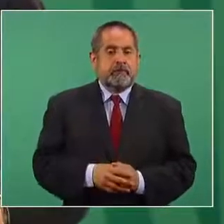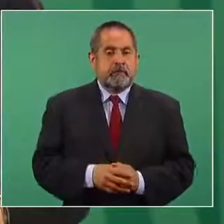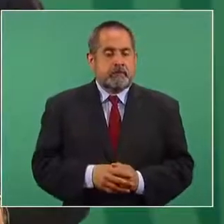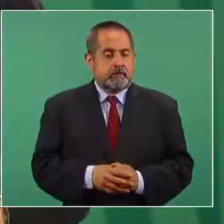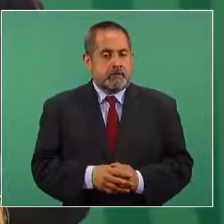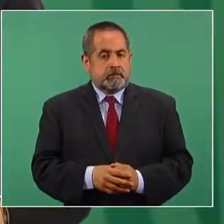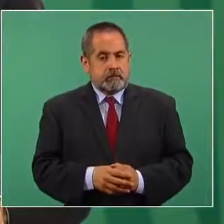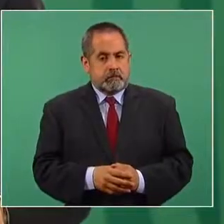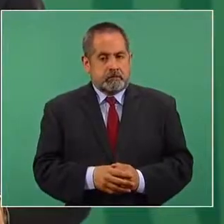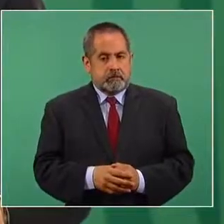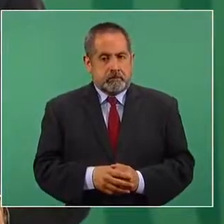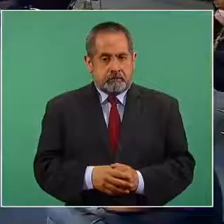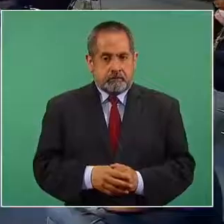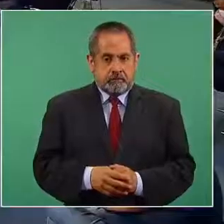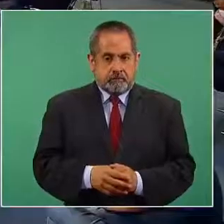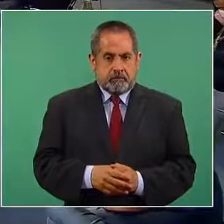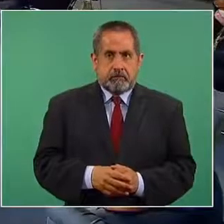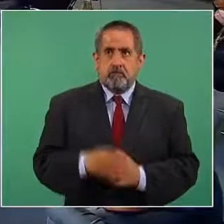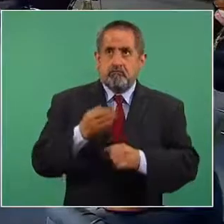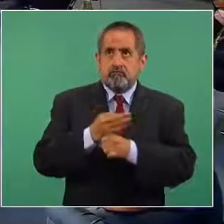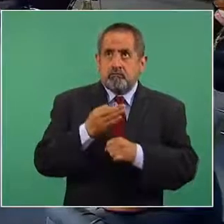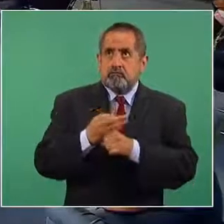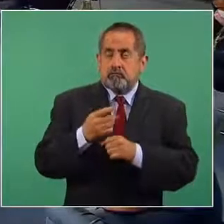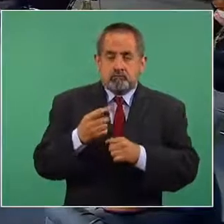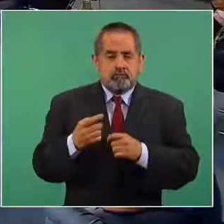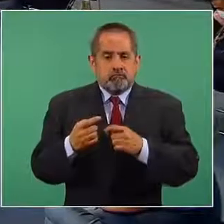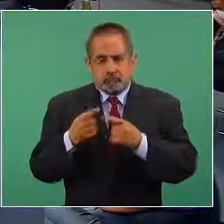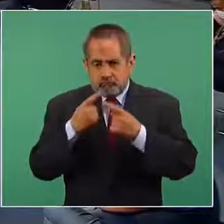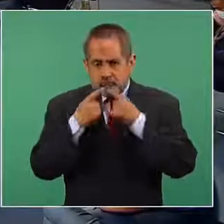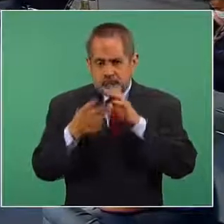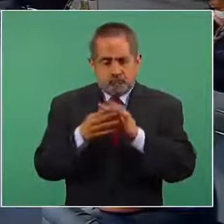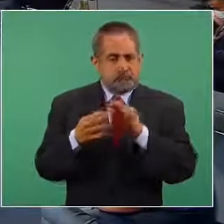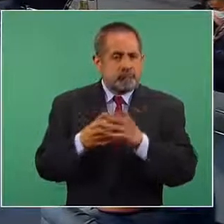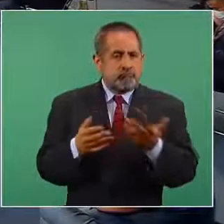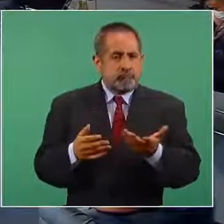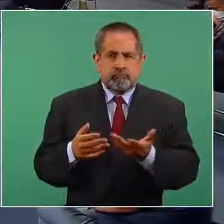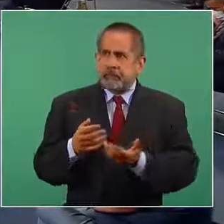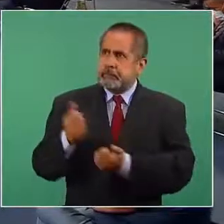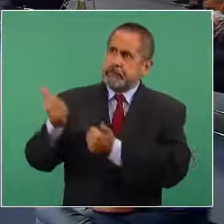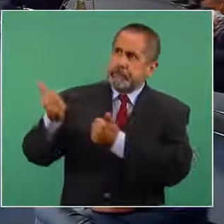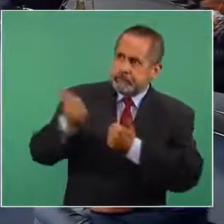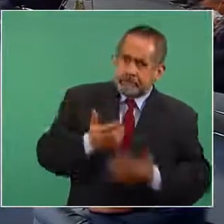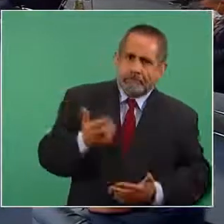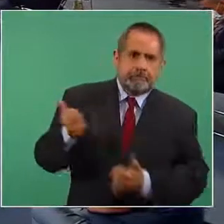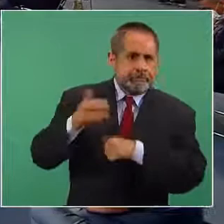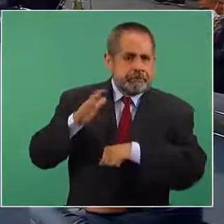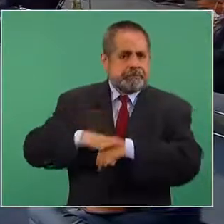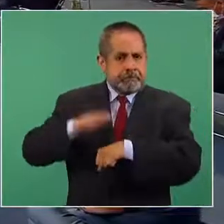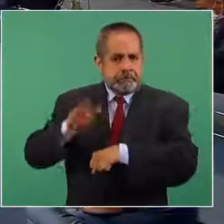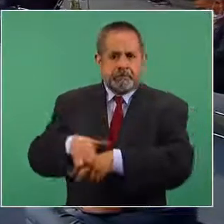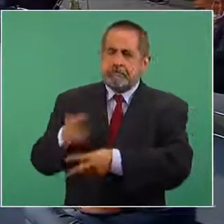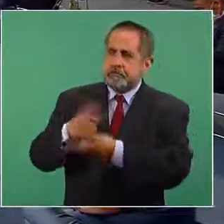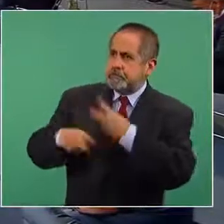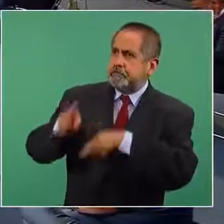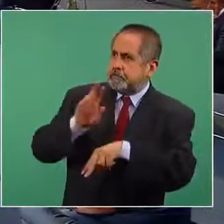se está obteniendo pues cada vez más